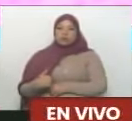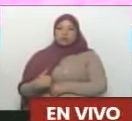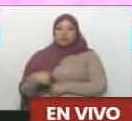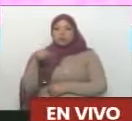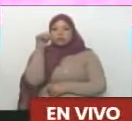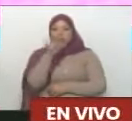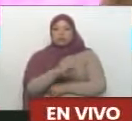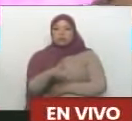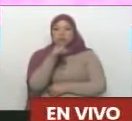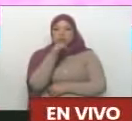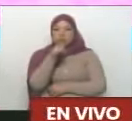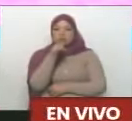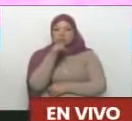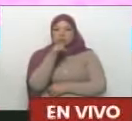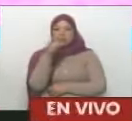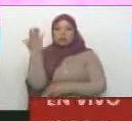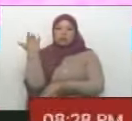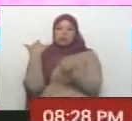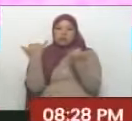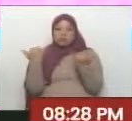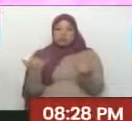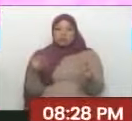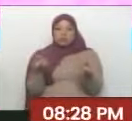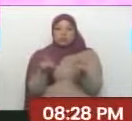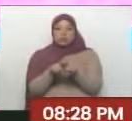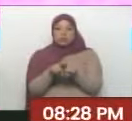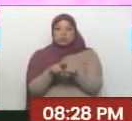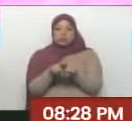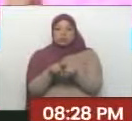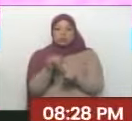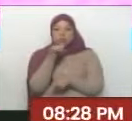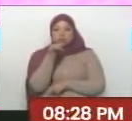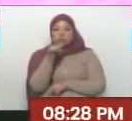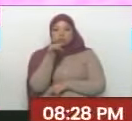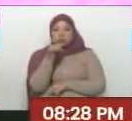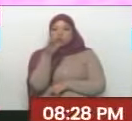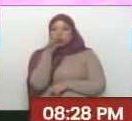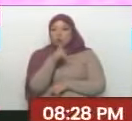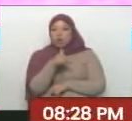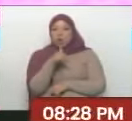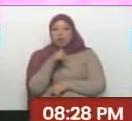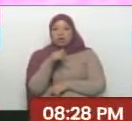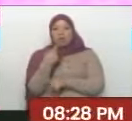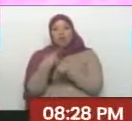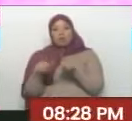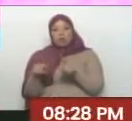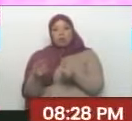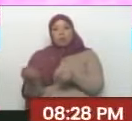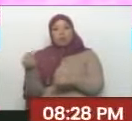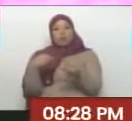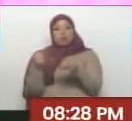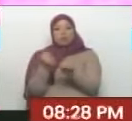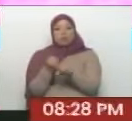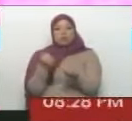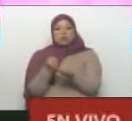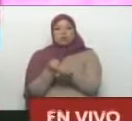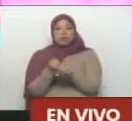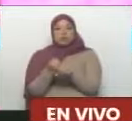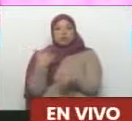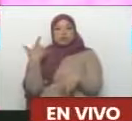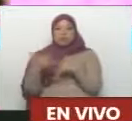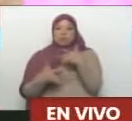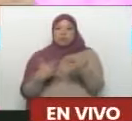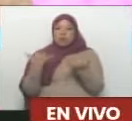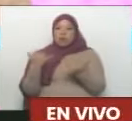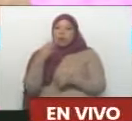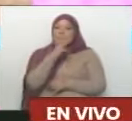vampiro de la desmemoria del ser sin raíces. Pero yo añadiría una cosa, presidente, que es que